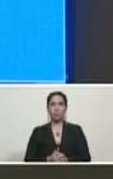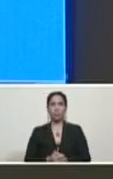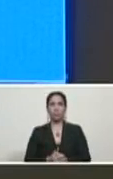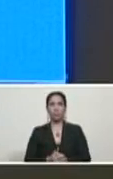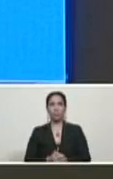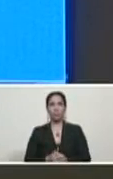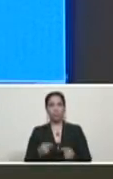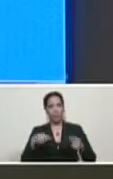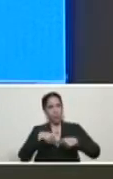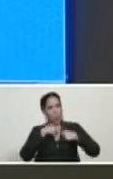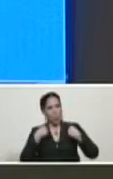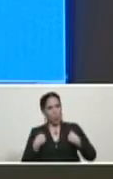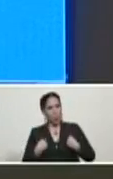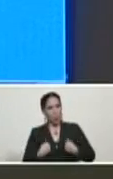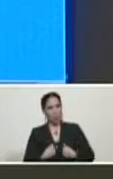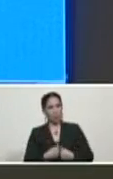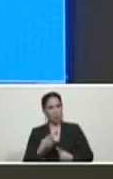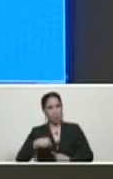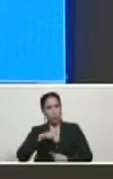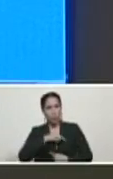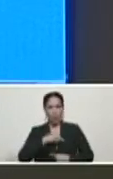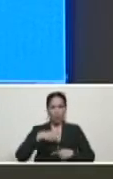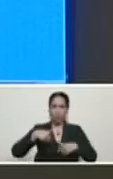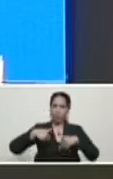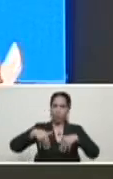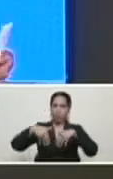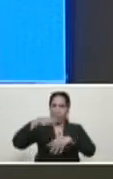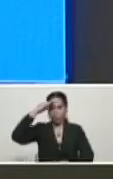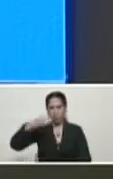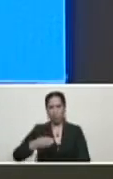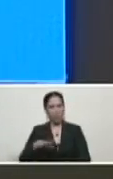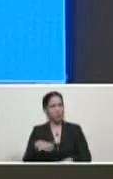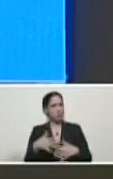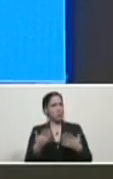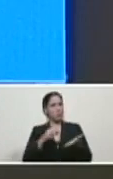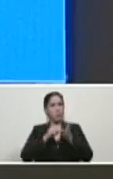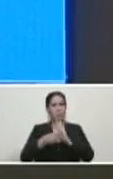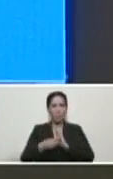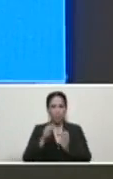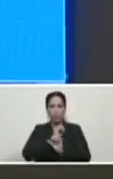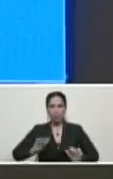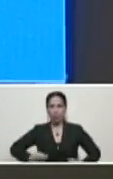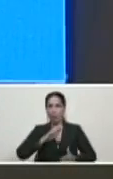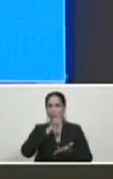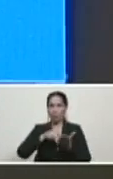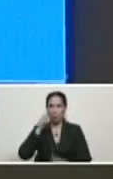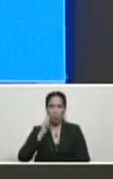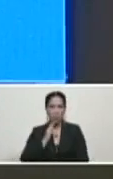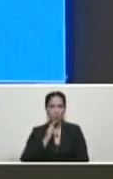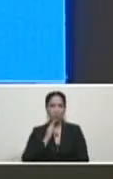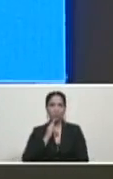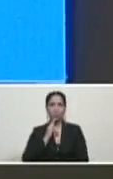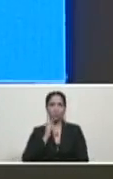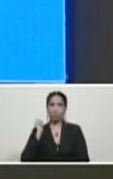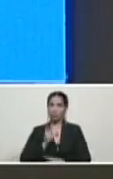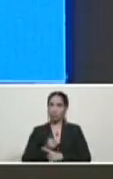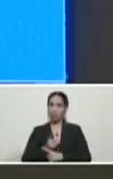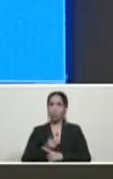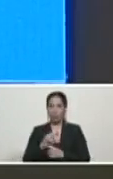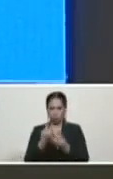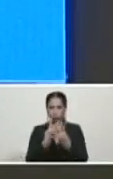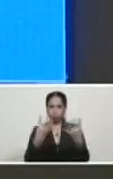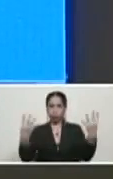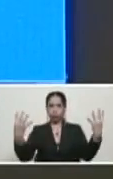es en el corazón de nuestro ejército. Y cuando digo ejército, digo Fuerza Armada Nacional Bolivariana, porque fueron los